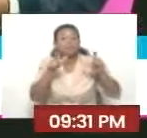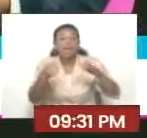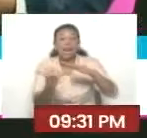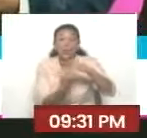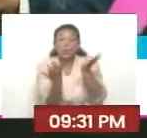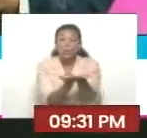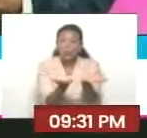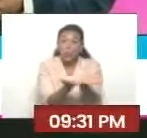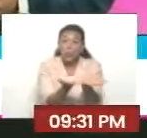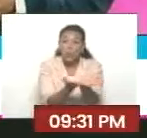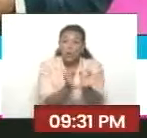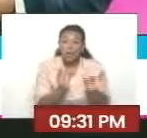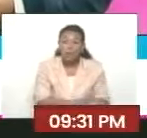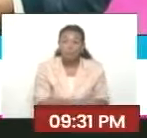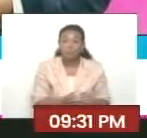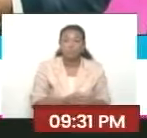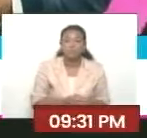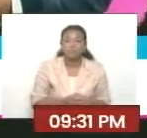institución,